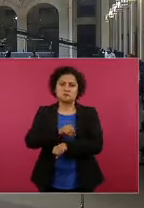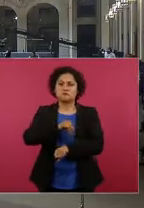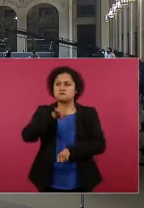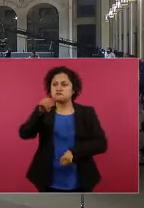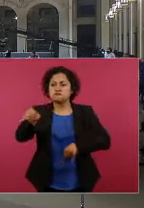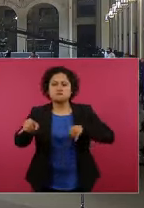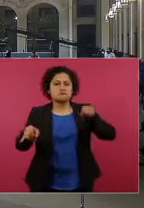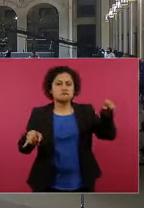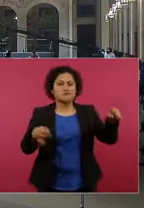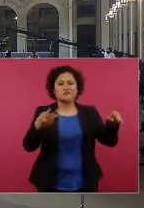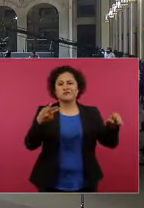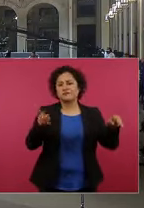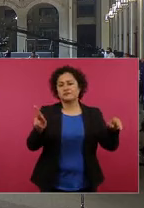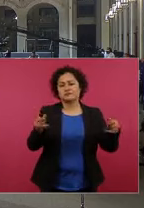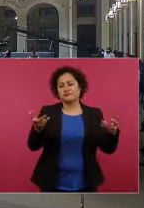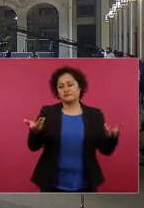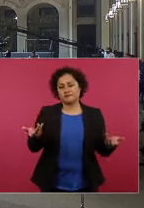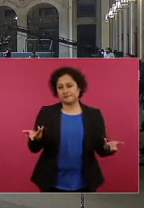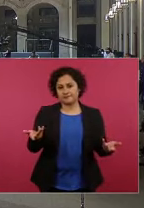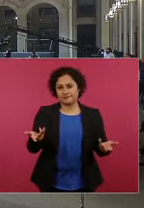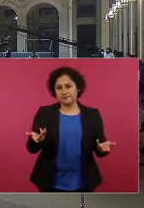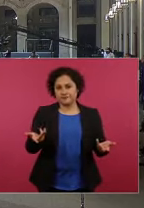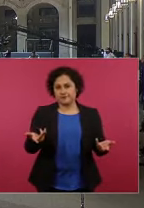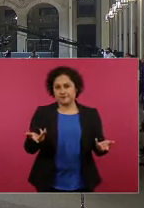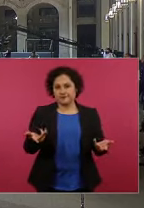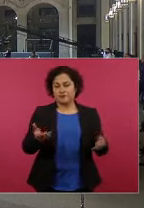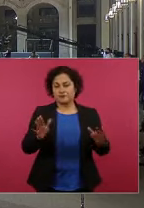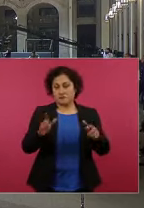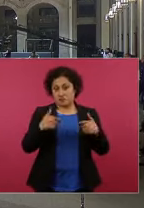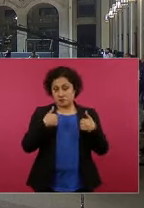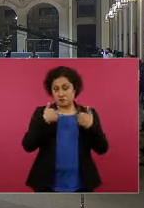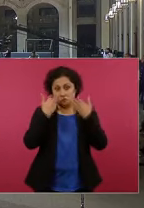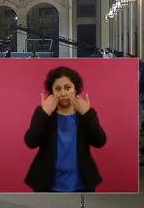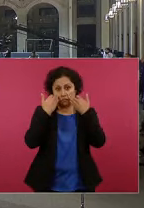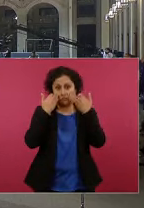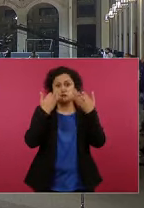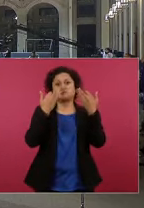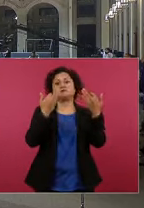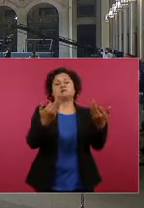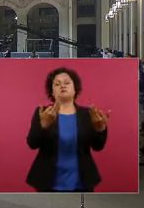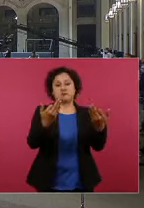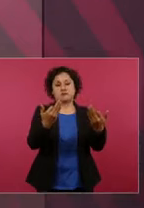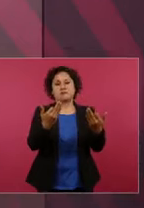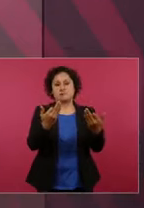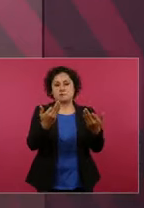Y hay, me consta, estaciones de radio